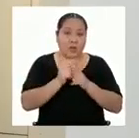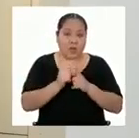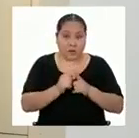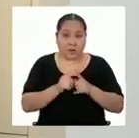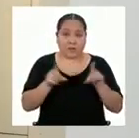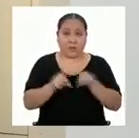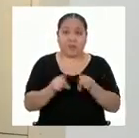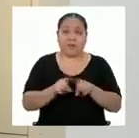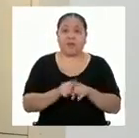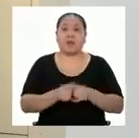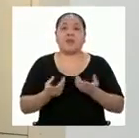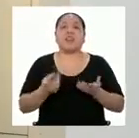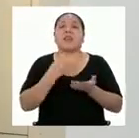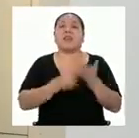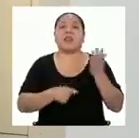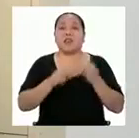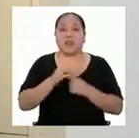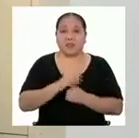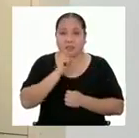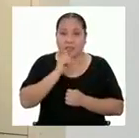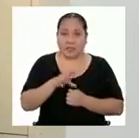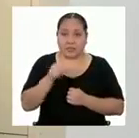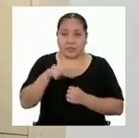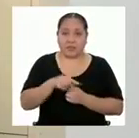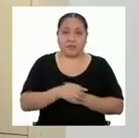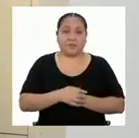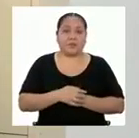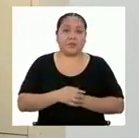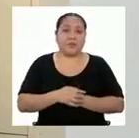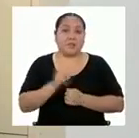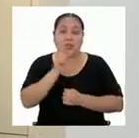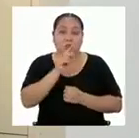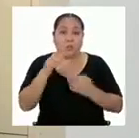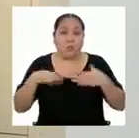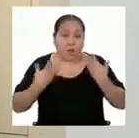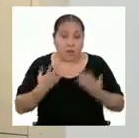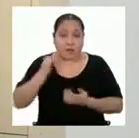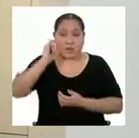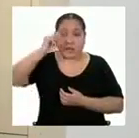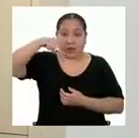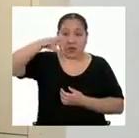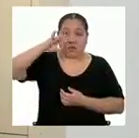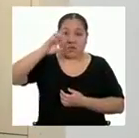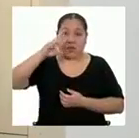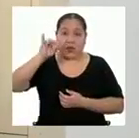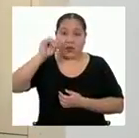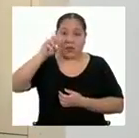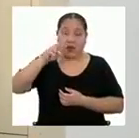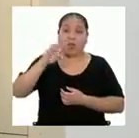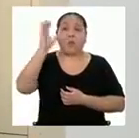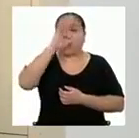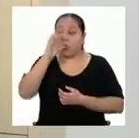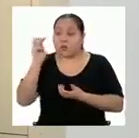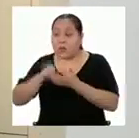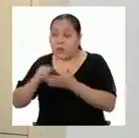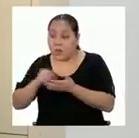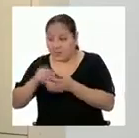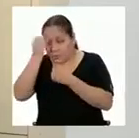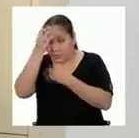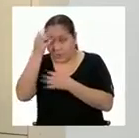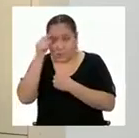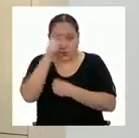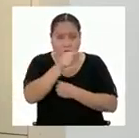¿cierto? Ahora, es válido, si no es posible inferir, buscar más información respecto al tema. Y eso fue lo que